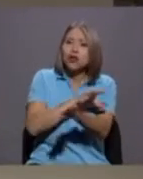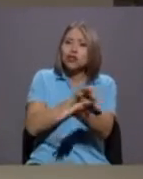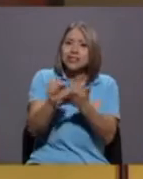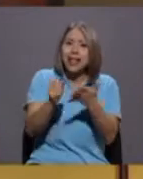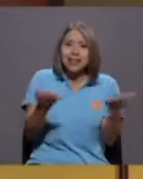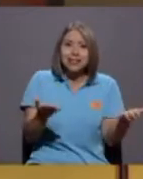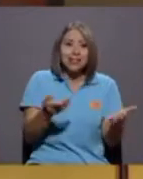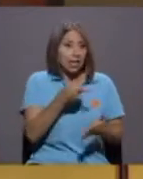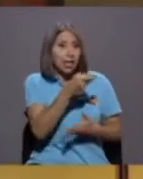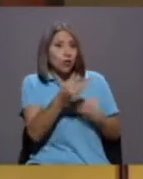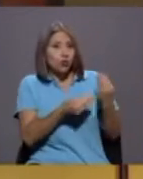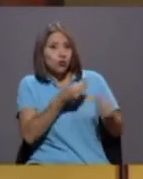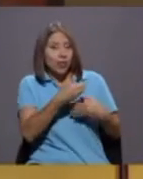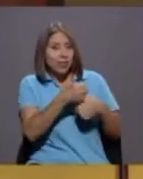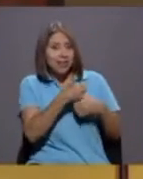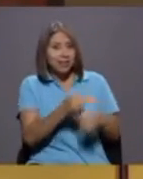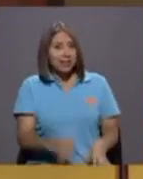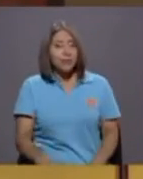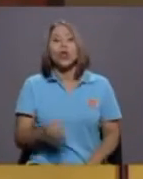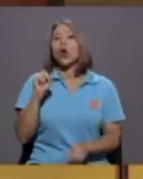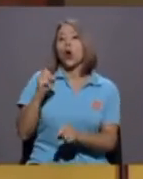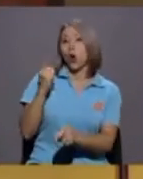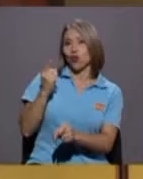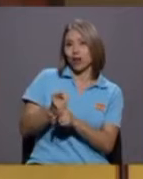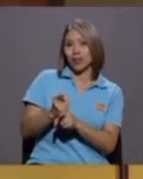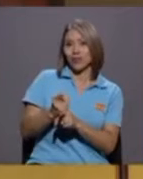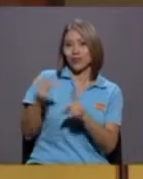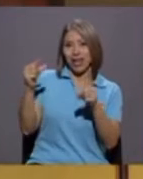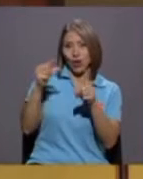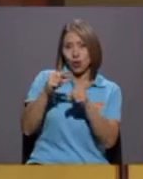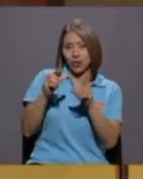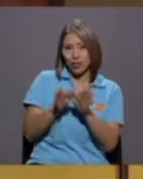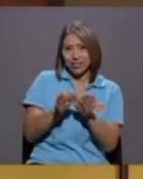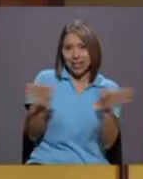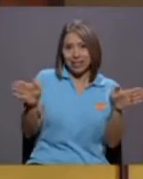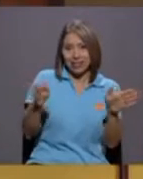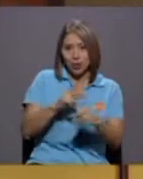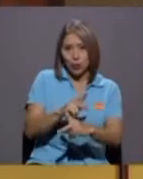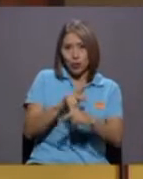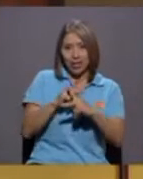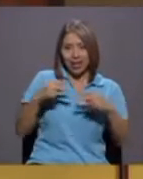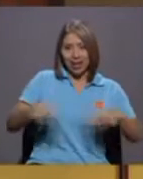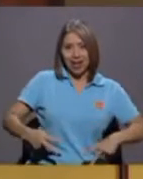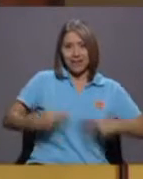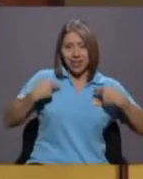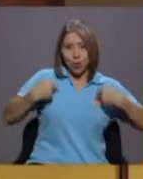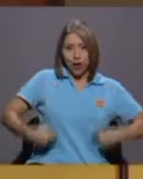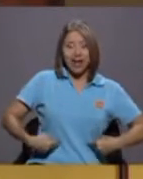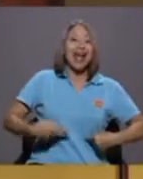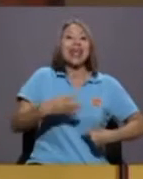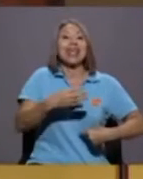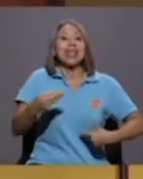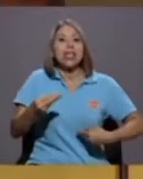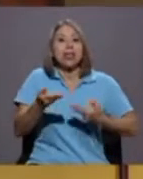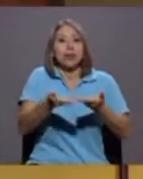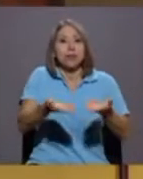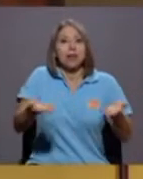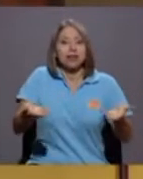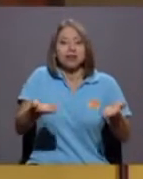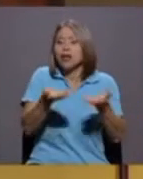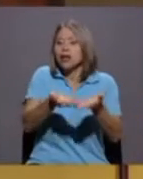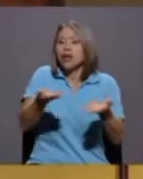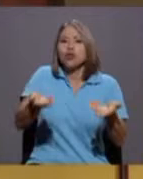ustedes hacen. Correcto, el concepto es amplio en términos de proteger la vida humana y proteger los bienes. Claro. Y cuando hablamos de los